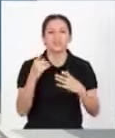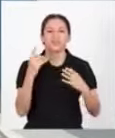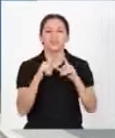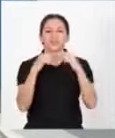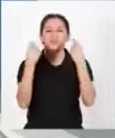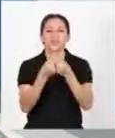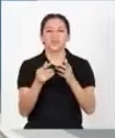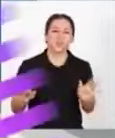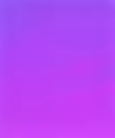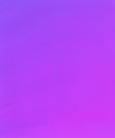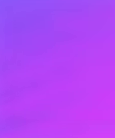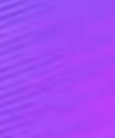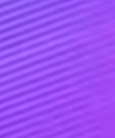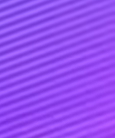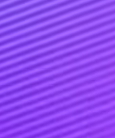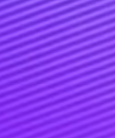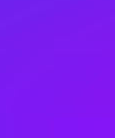pingüino.